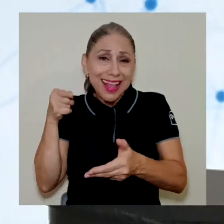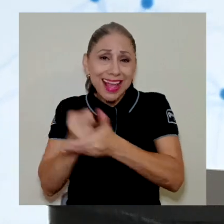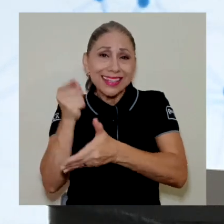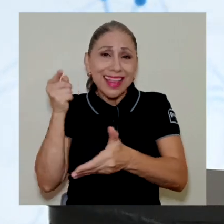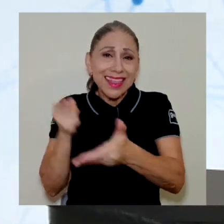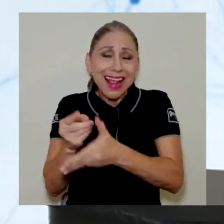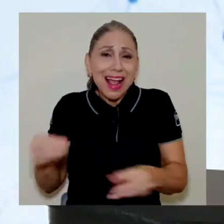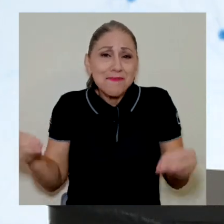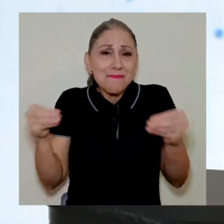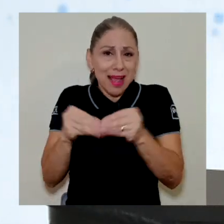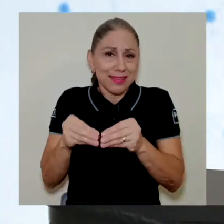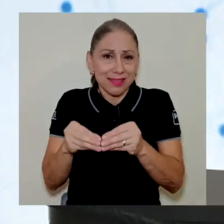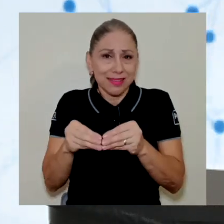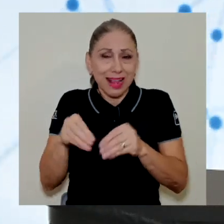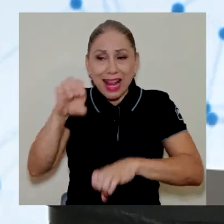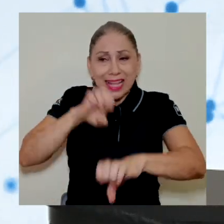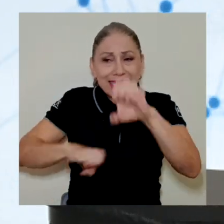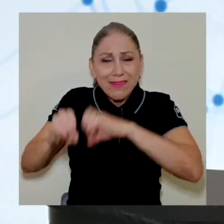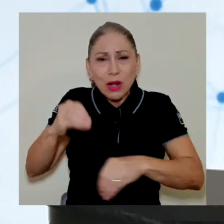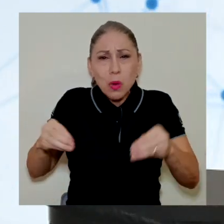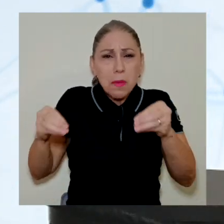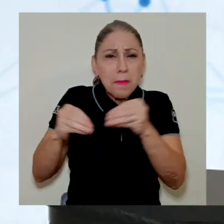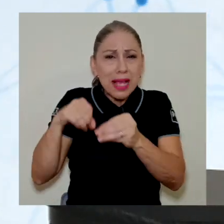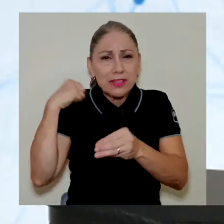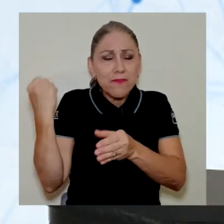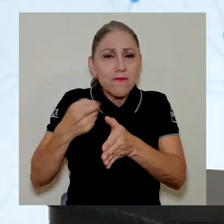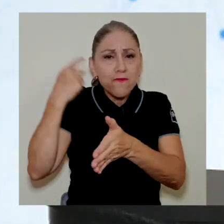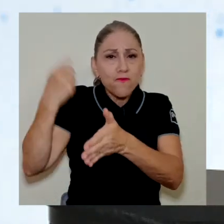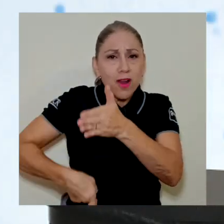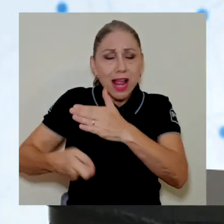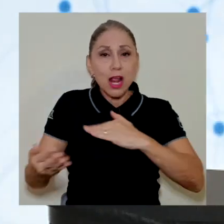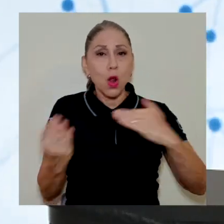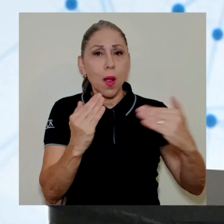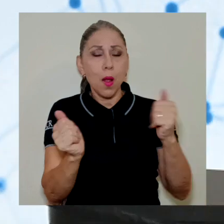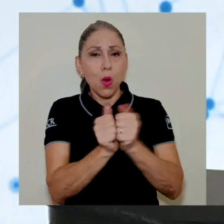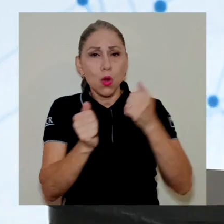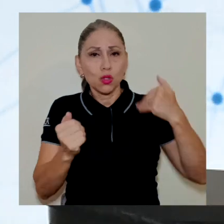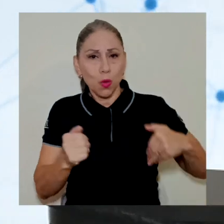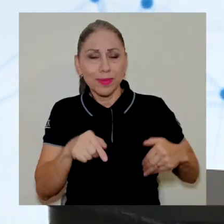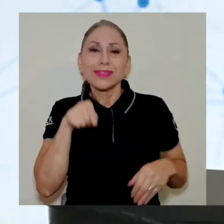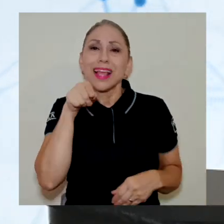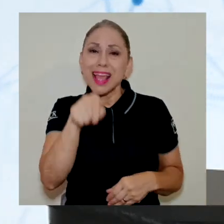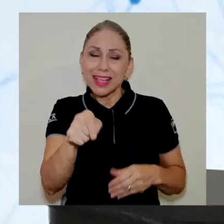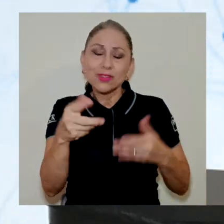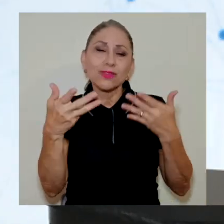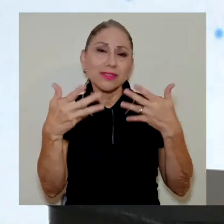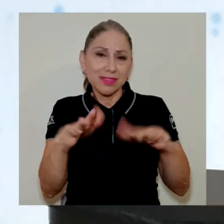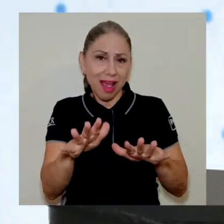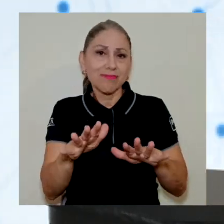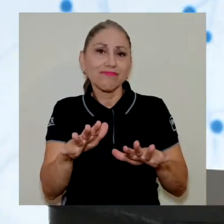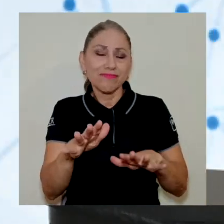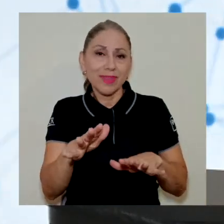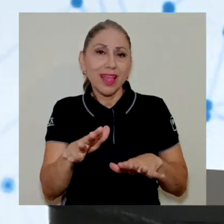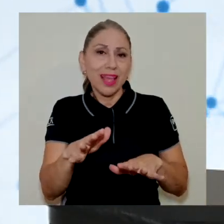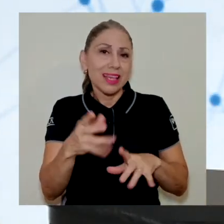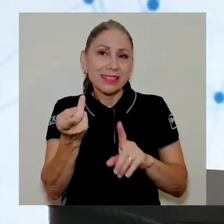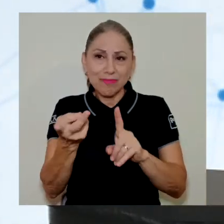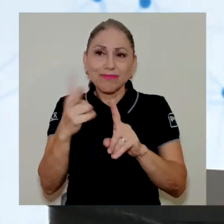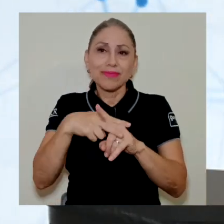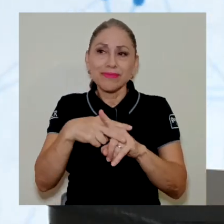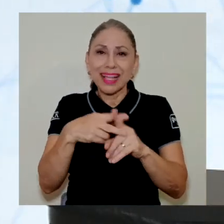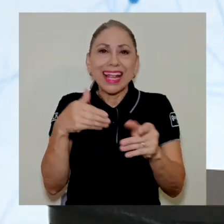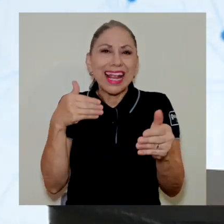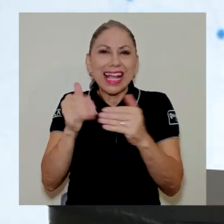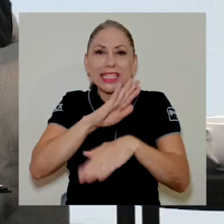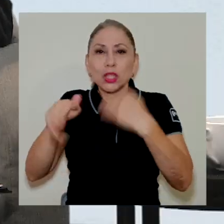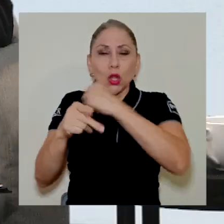más, las evalúan con muchísima mayor fuerza que a los hombres. Eso está catalogado en prácticamente todos los